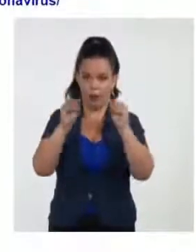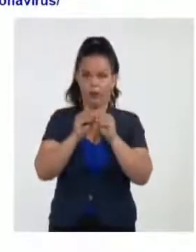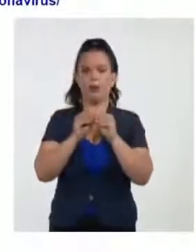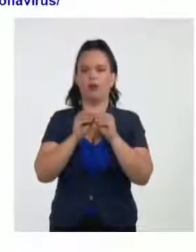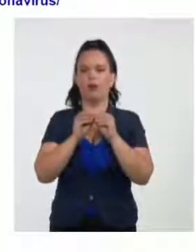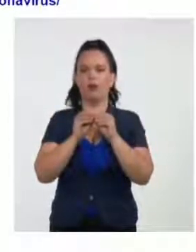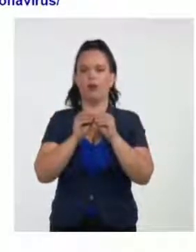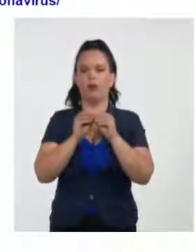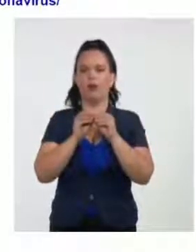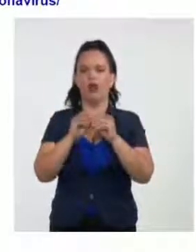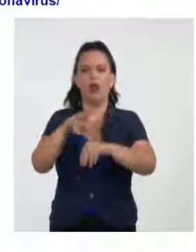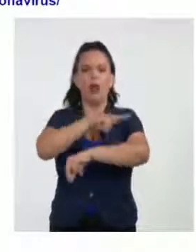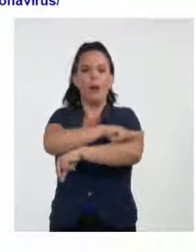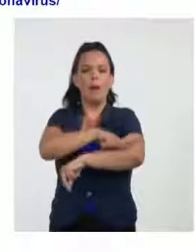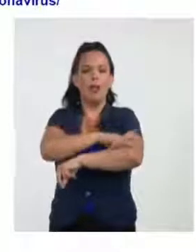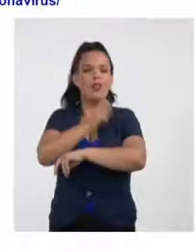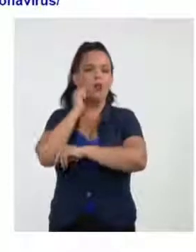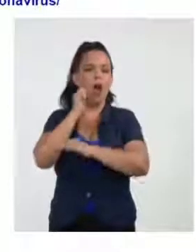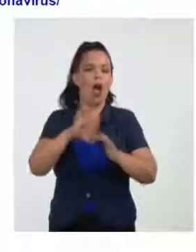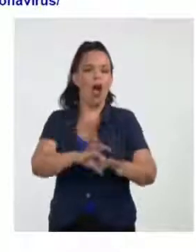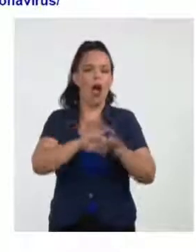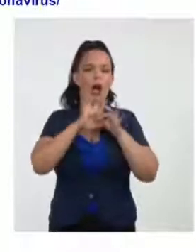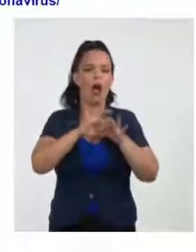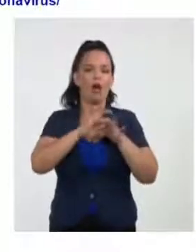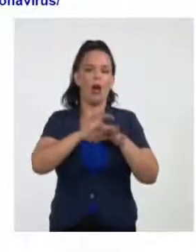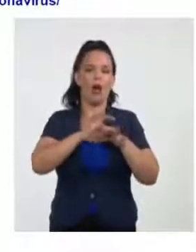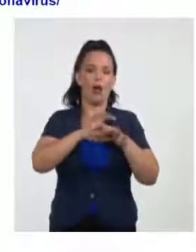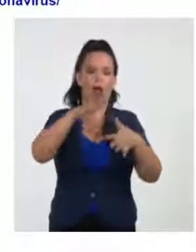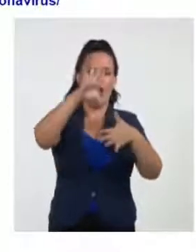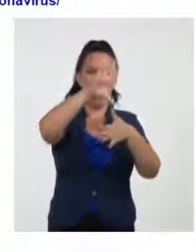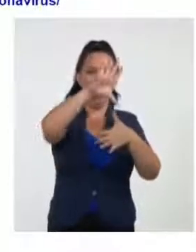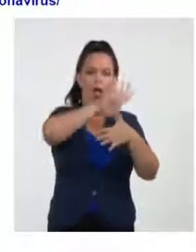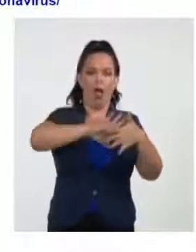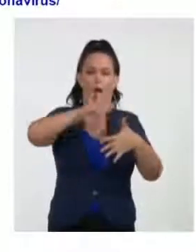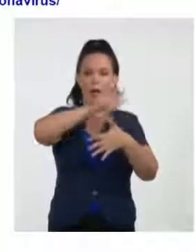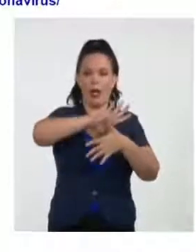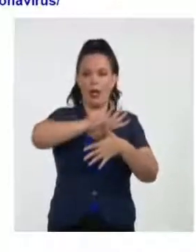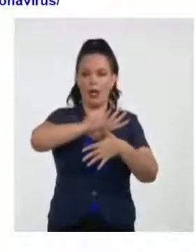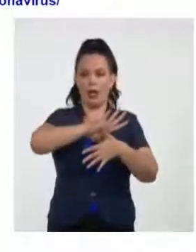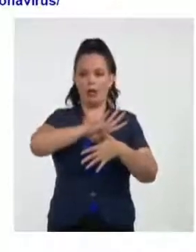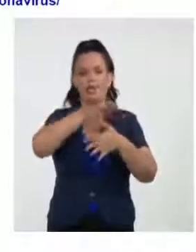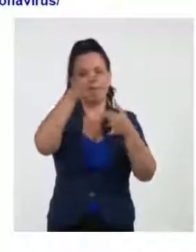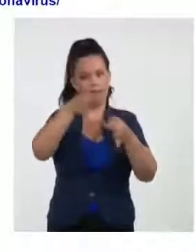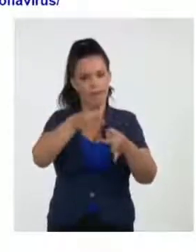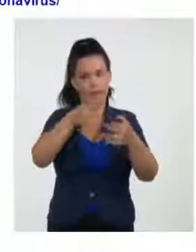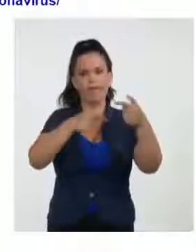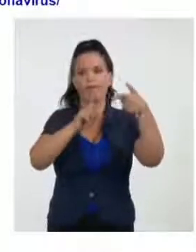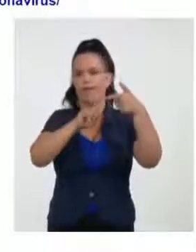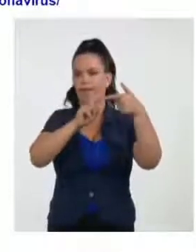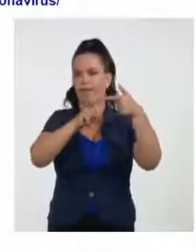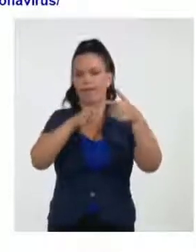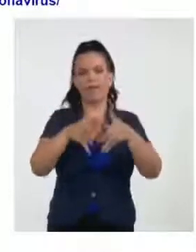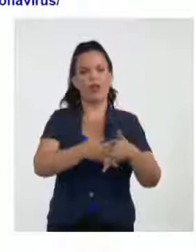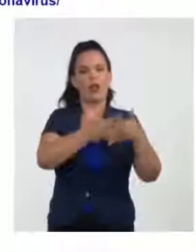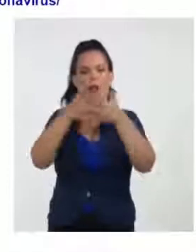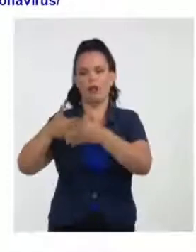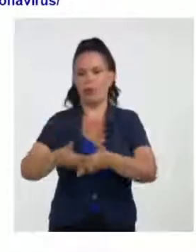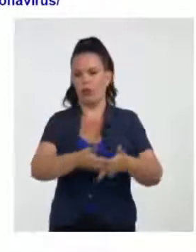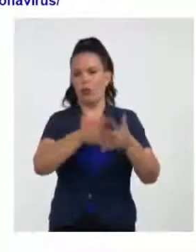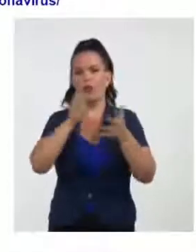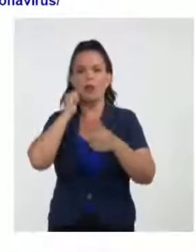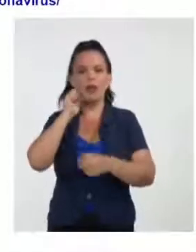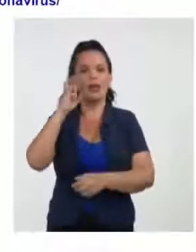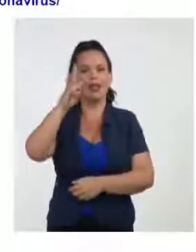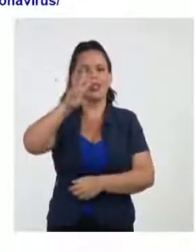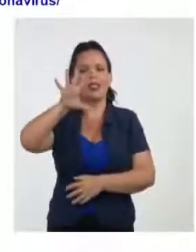los países más afectados en la región de las Américas, pues como es natural se mantiene Estados Unidos con más de 35 millones de